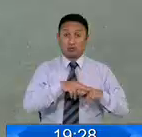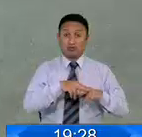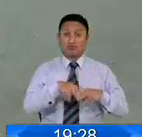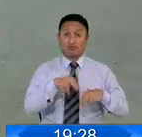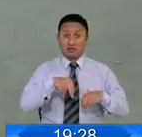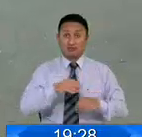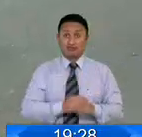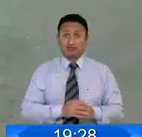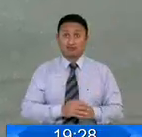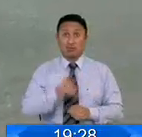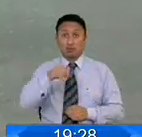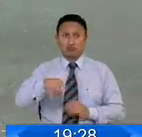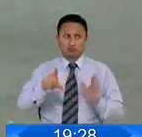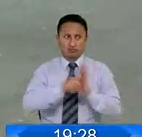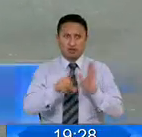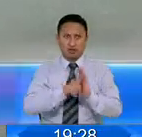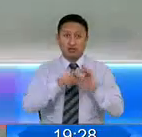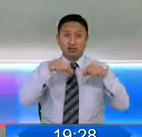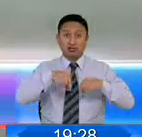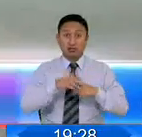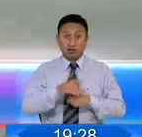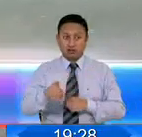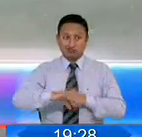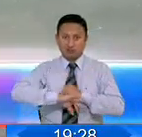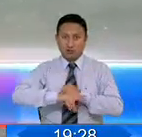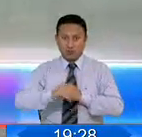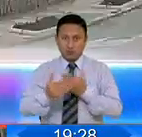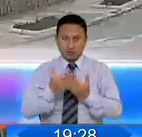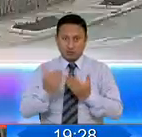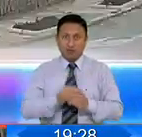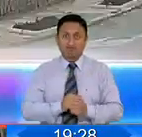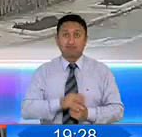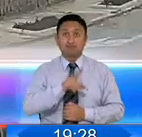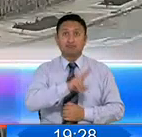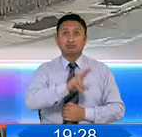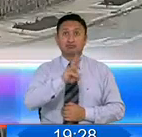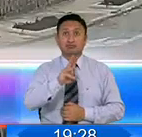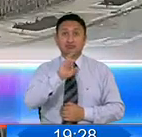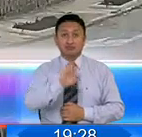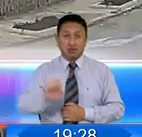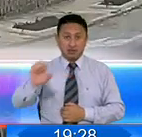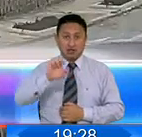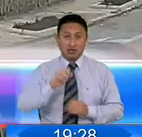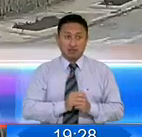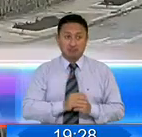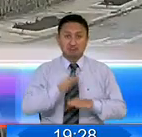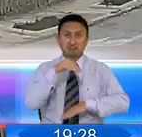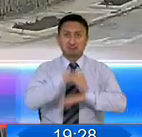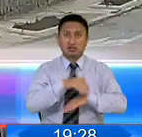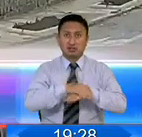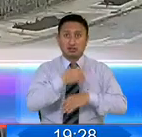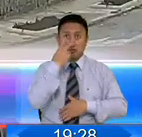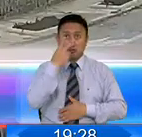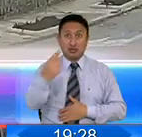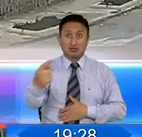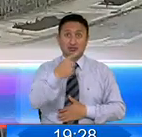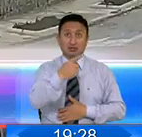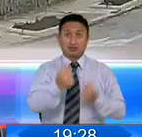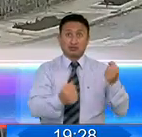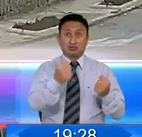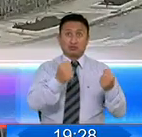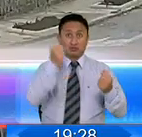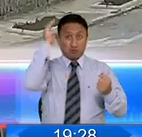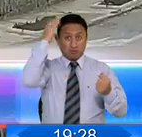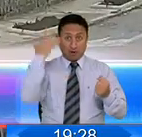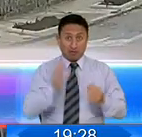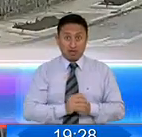incluso unos legales, como cortina para delinquir. 26 de enero del 2021, en horas de la tarde, se ve estacionado este carro amarillo con